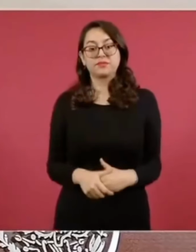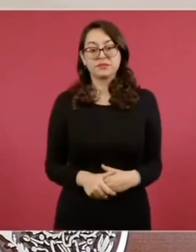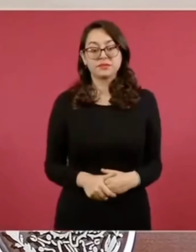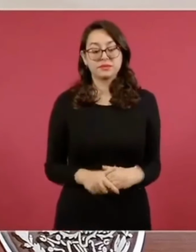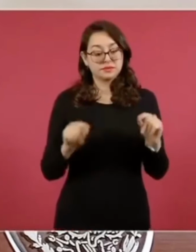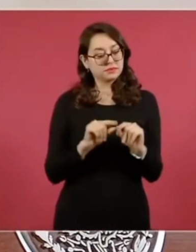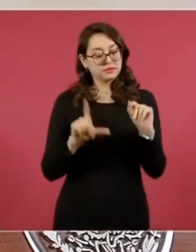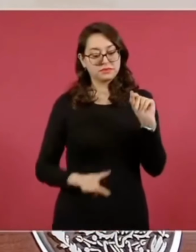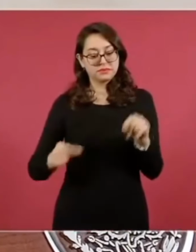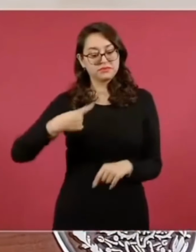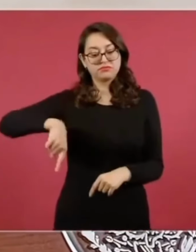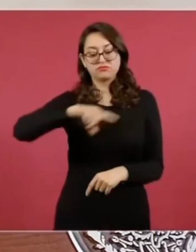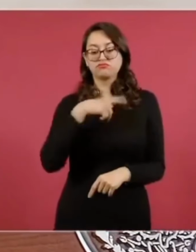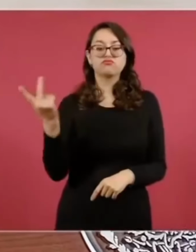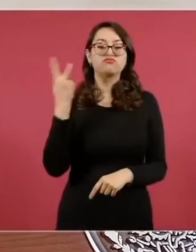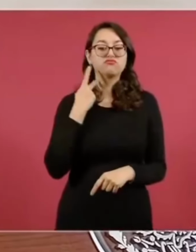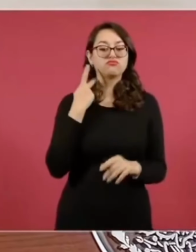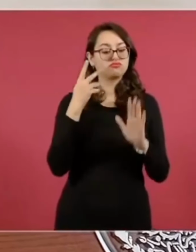política